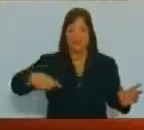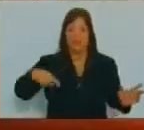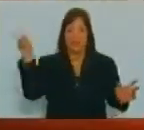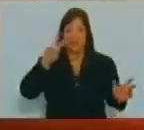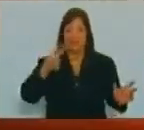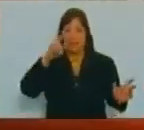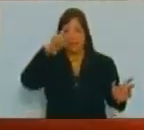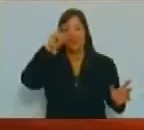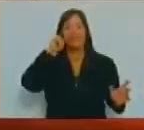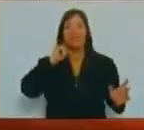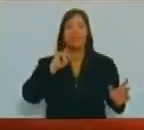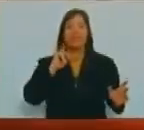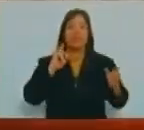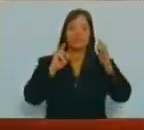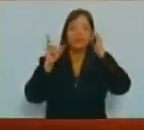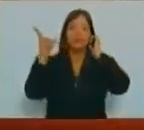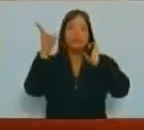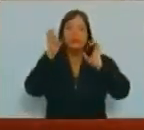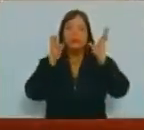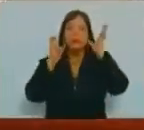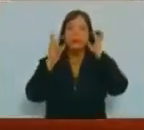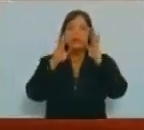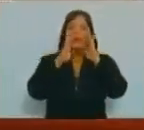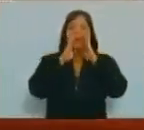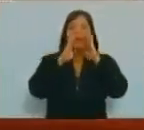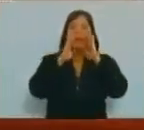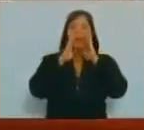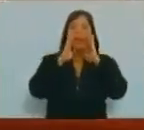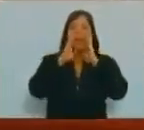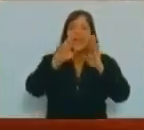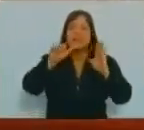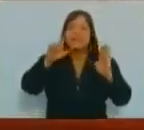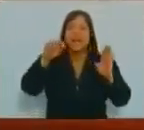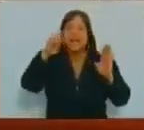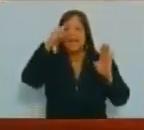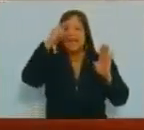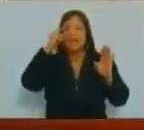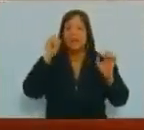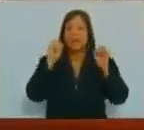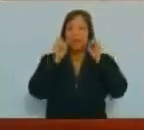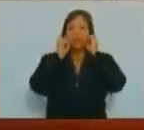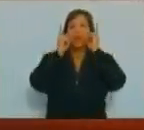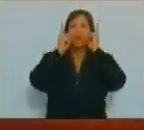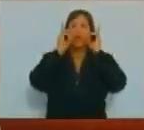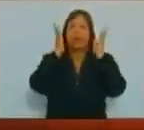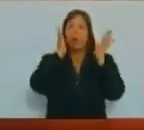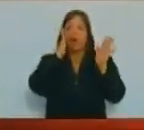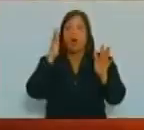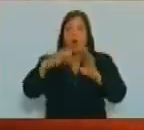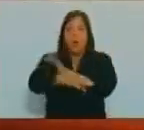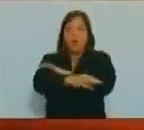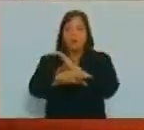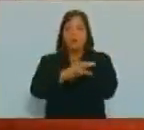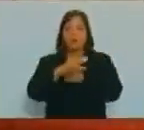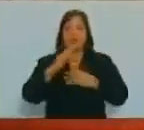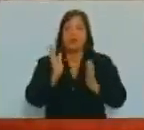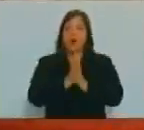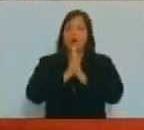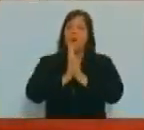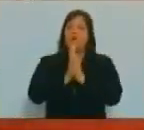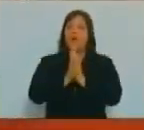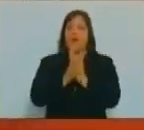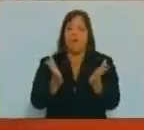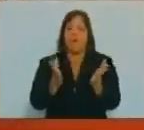por eso cuando uno escucha las confesiones de lorenza le sale espantado por eso la impunidad